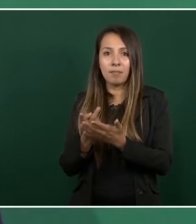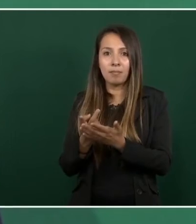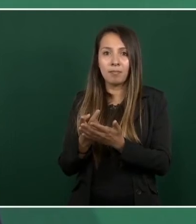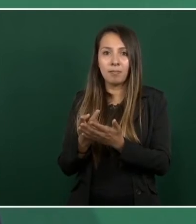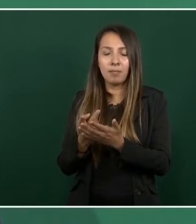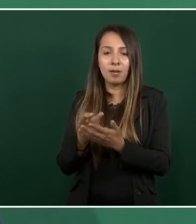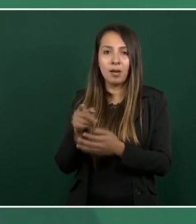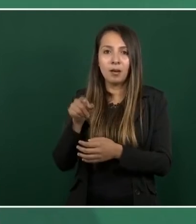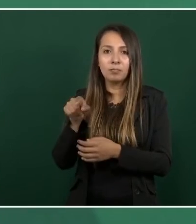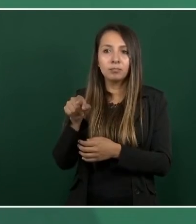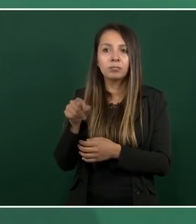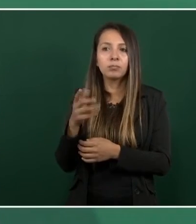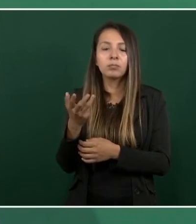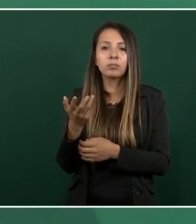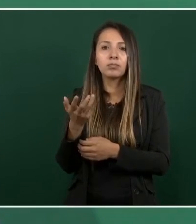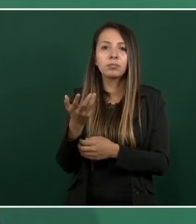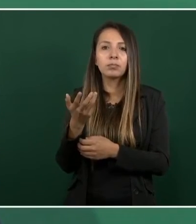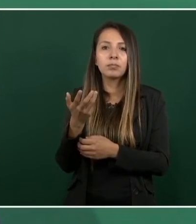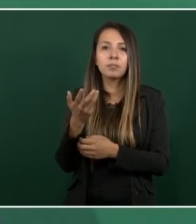de